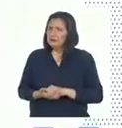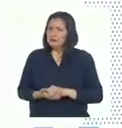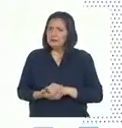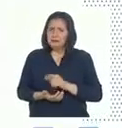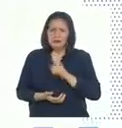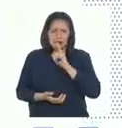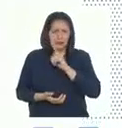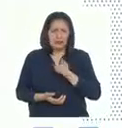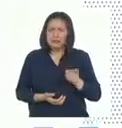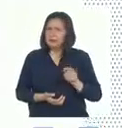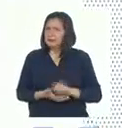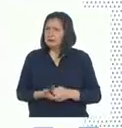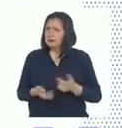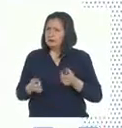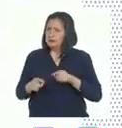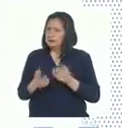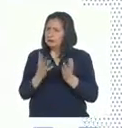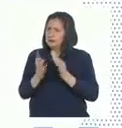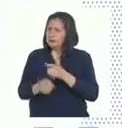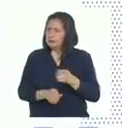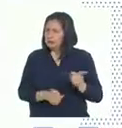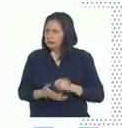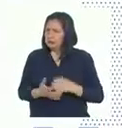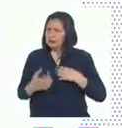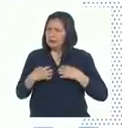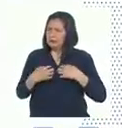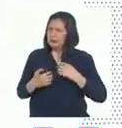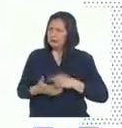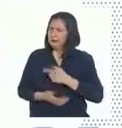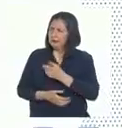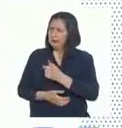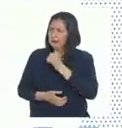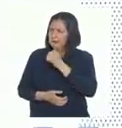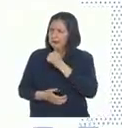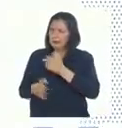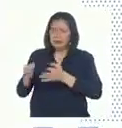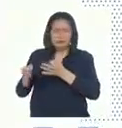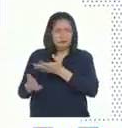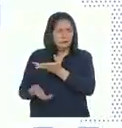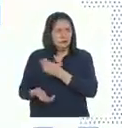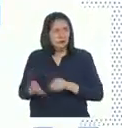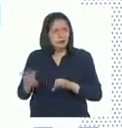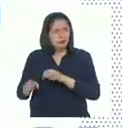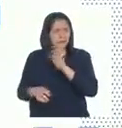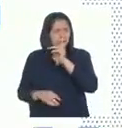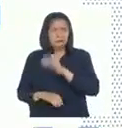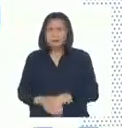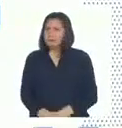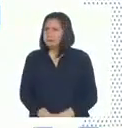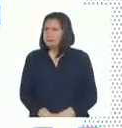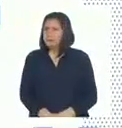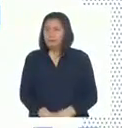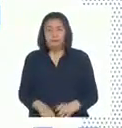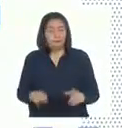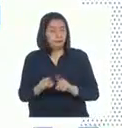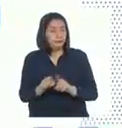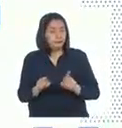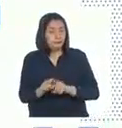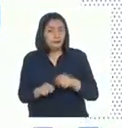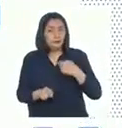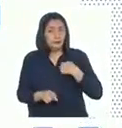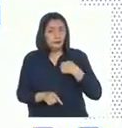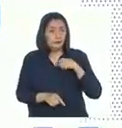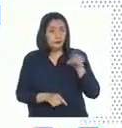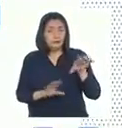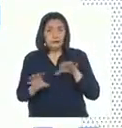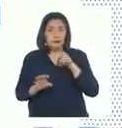hiciera callar cuando los estudiantes protestaron por la injusticia que cometió. Además, hice